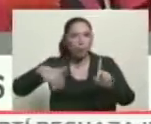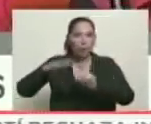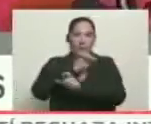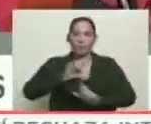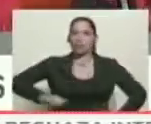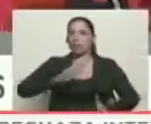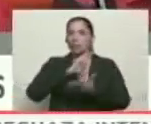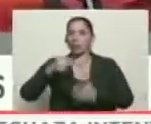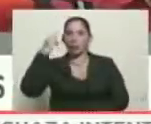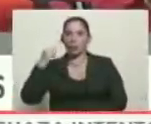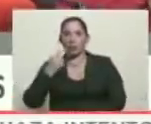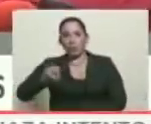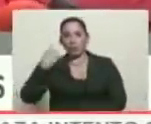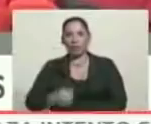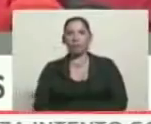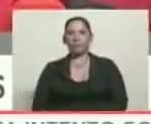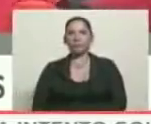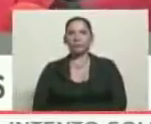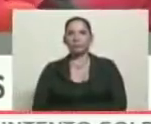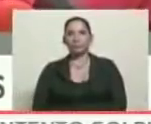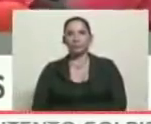Bolivariana en el día de ayer.